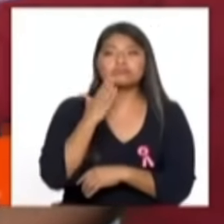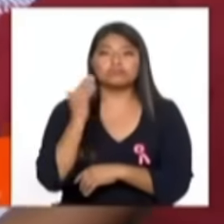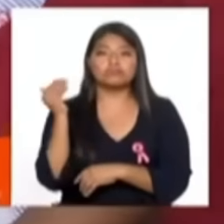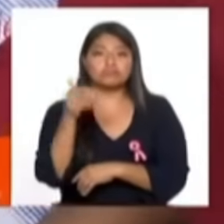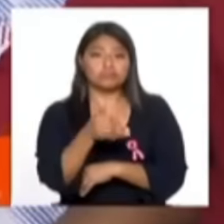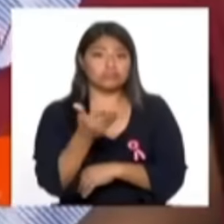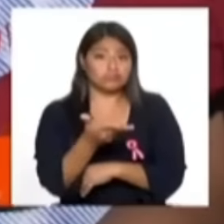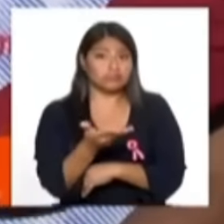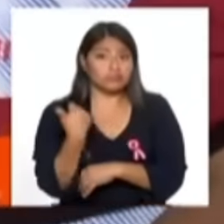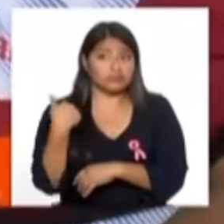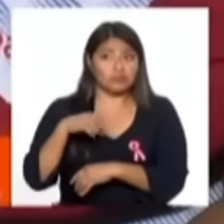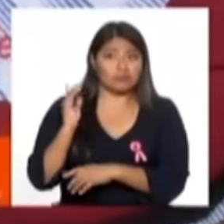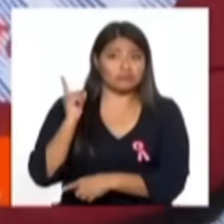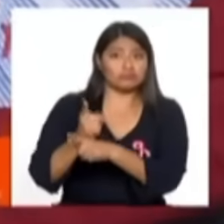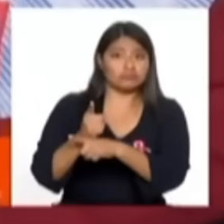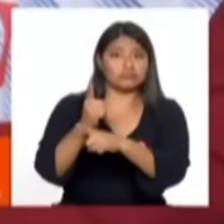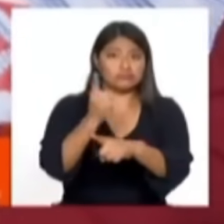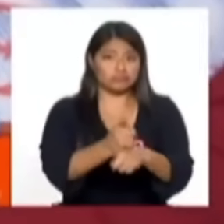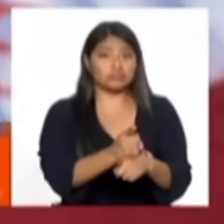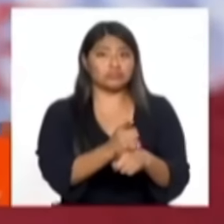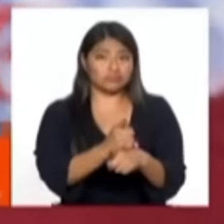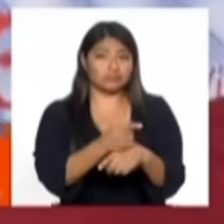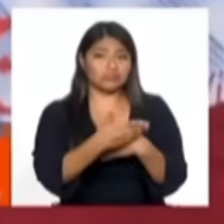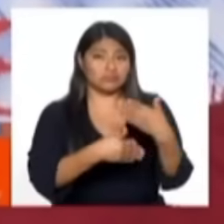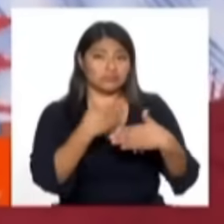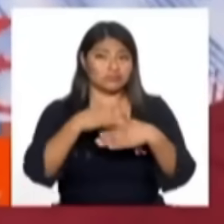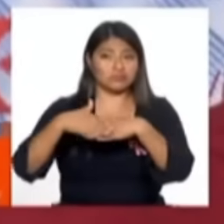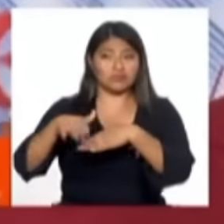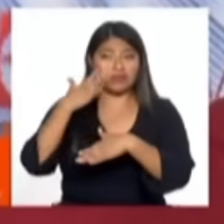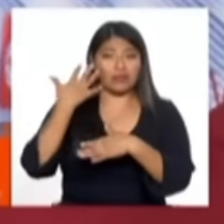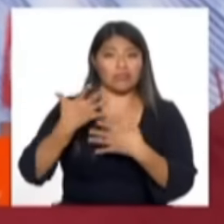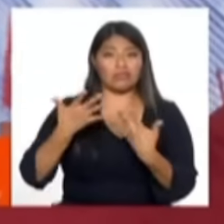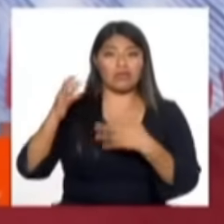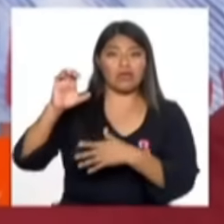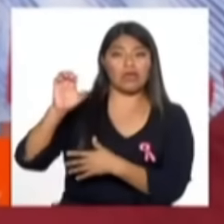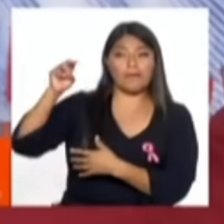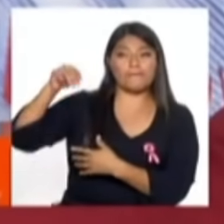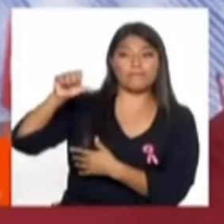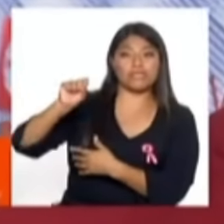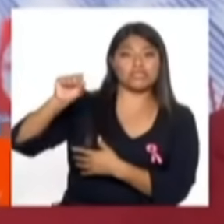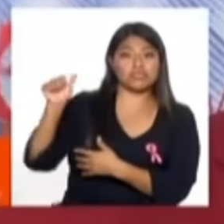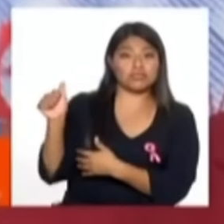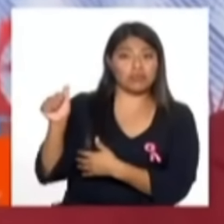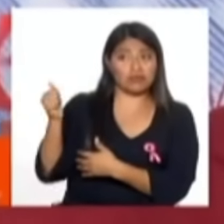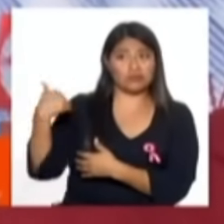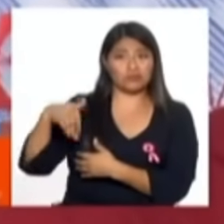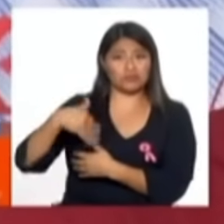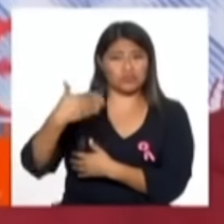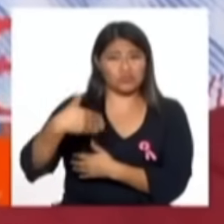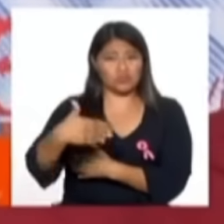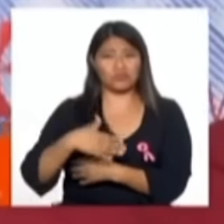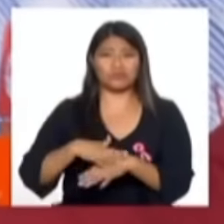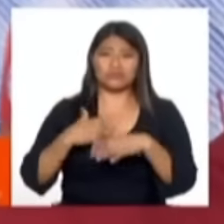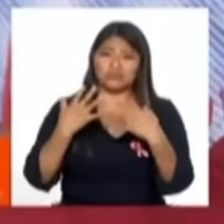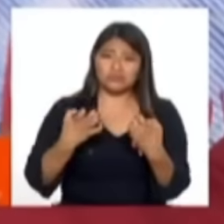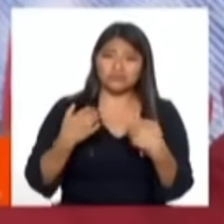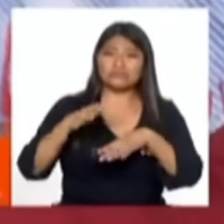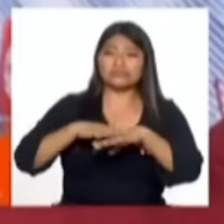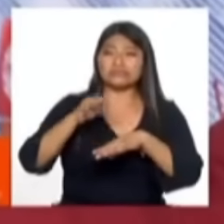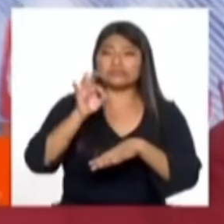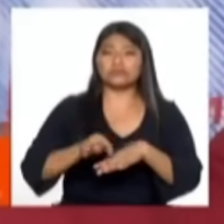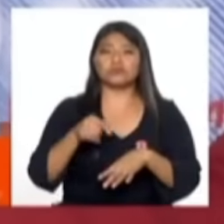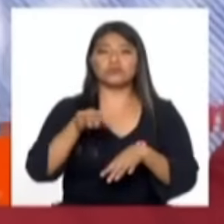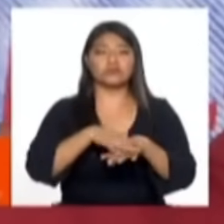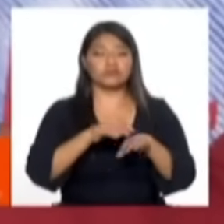las personas afectadas con este incremento que EMSA graba en todos los productos de todas las cobranzas que tienen un cobro